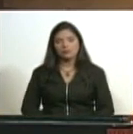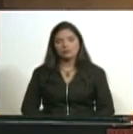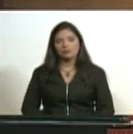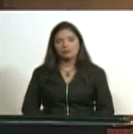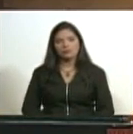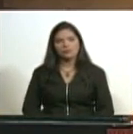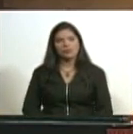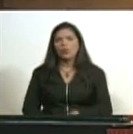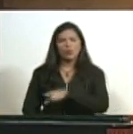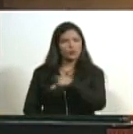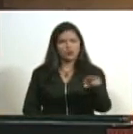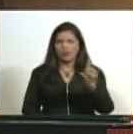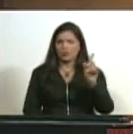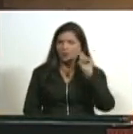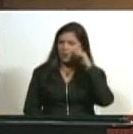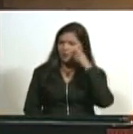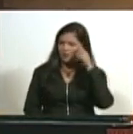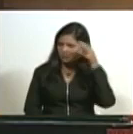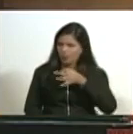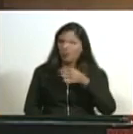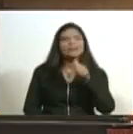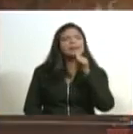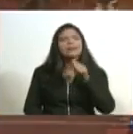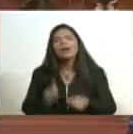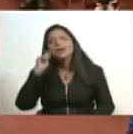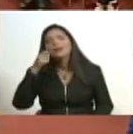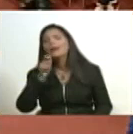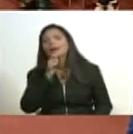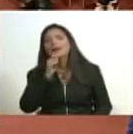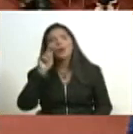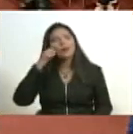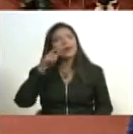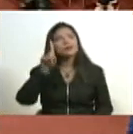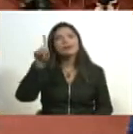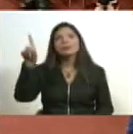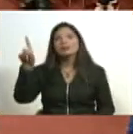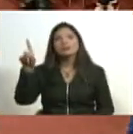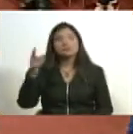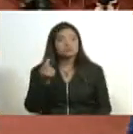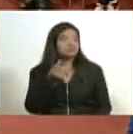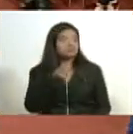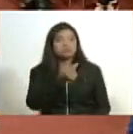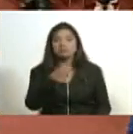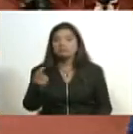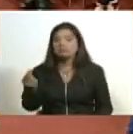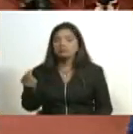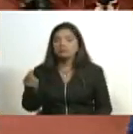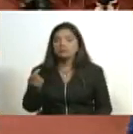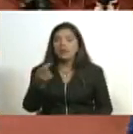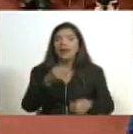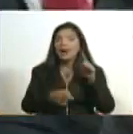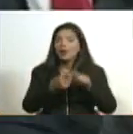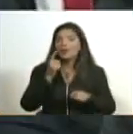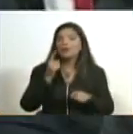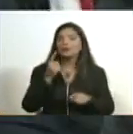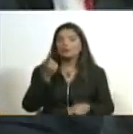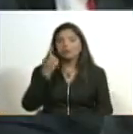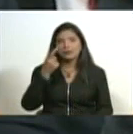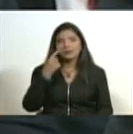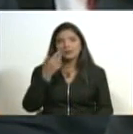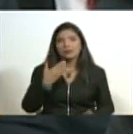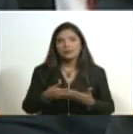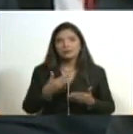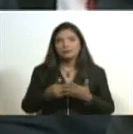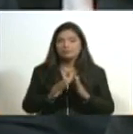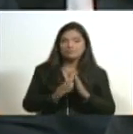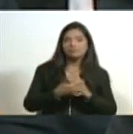Ustedes ninguno recordaba esto, estoy seguro. Levanten la mano si alguien recordaba esto. Nadie. Son las cosas que están ocultas, Ernesto, que hay